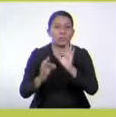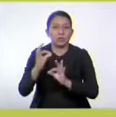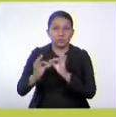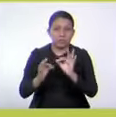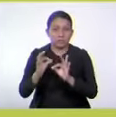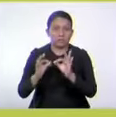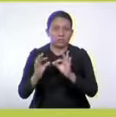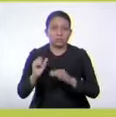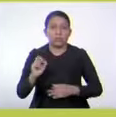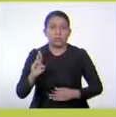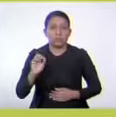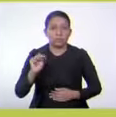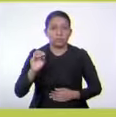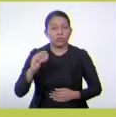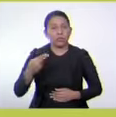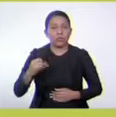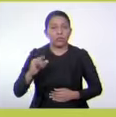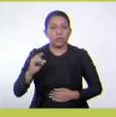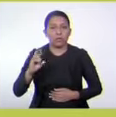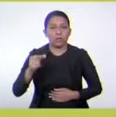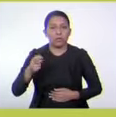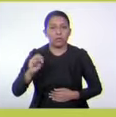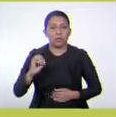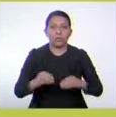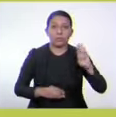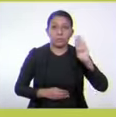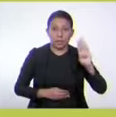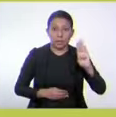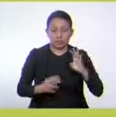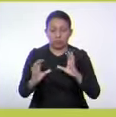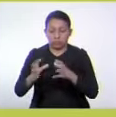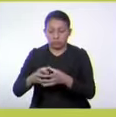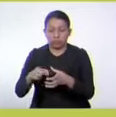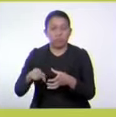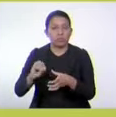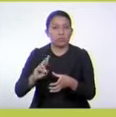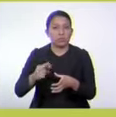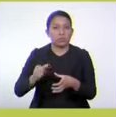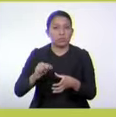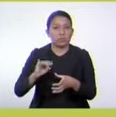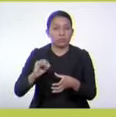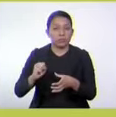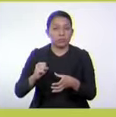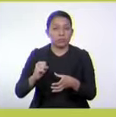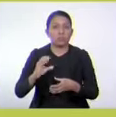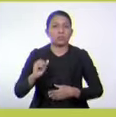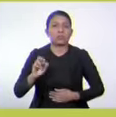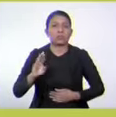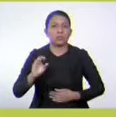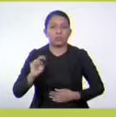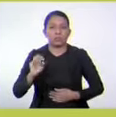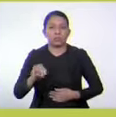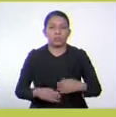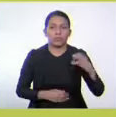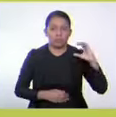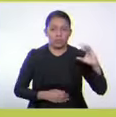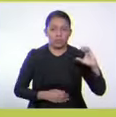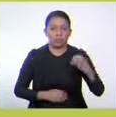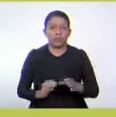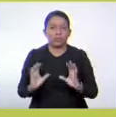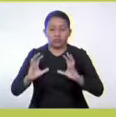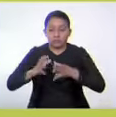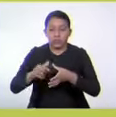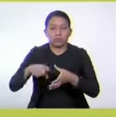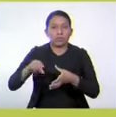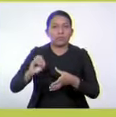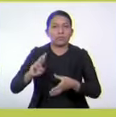hidrógeno. B, compuestos orgánicos formados por átomos de carbono. C, compuestos